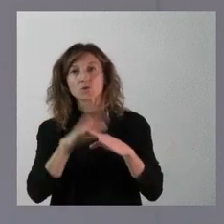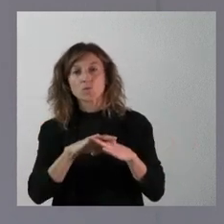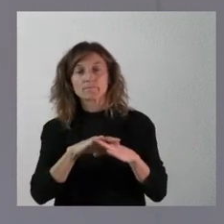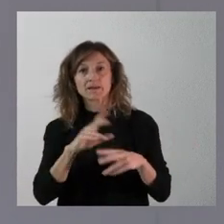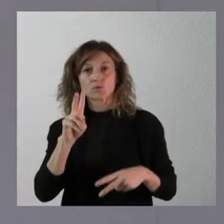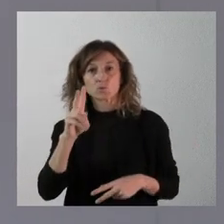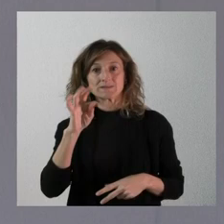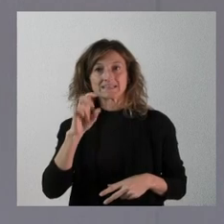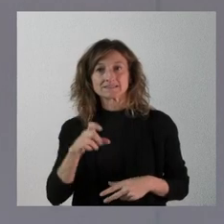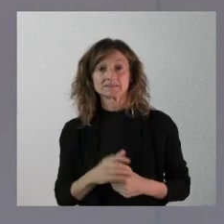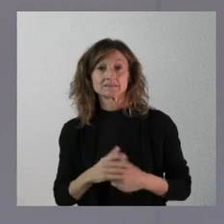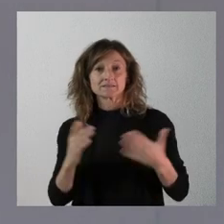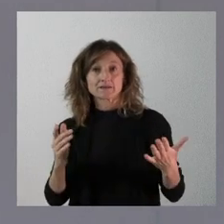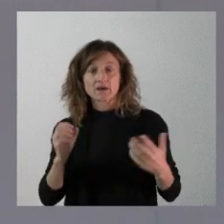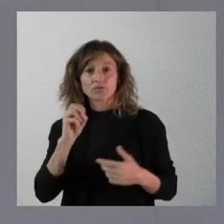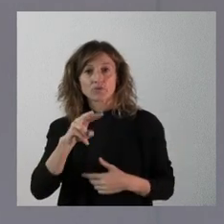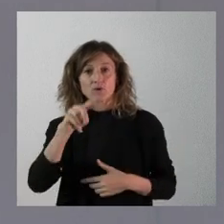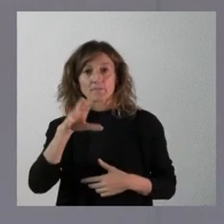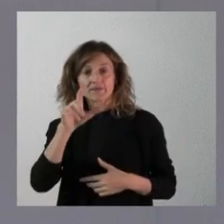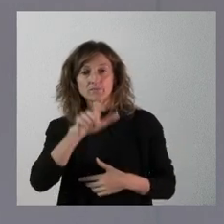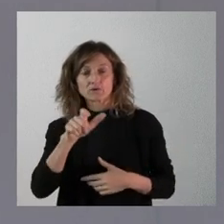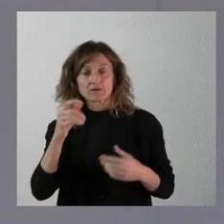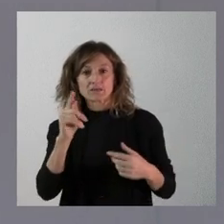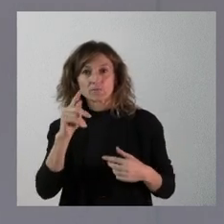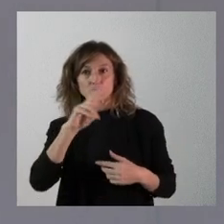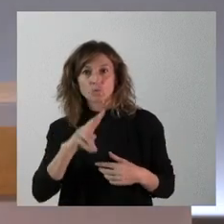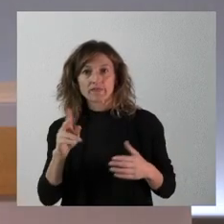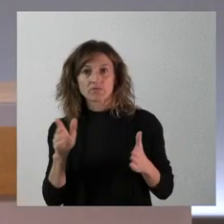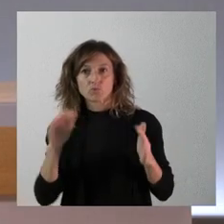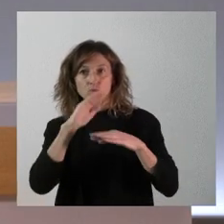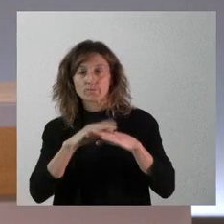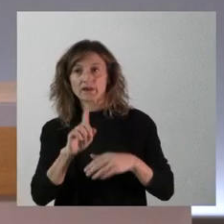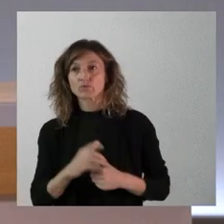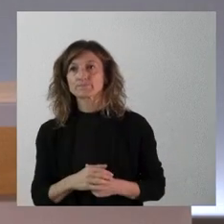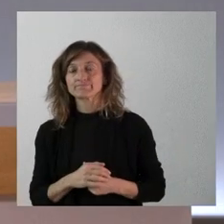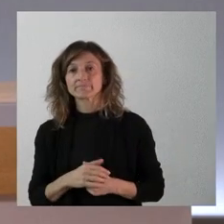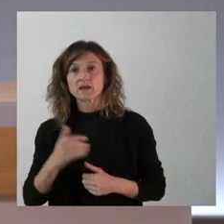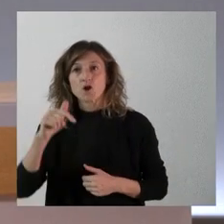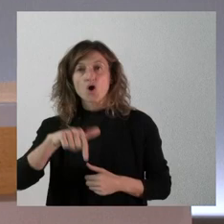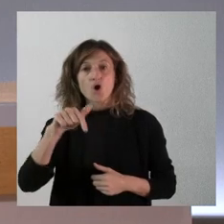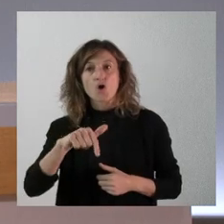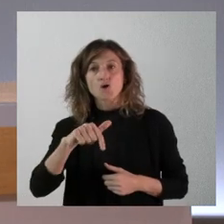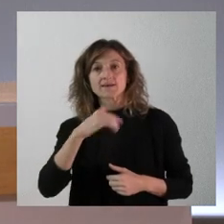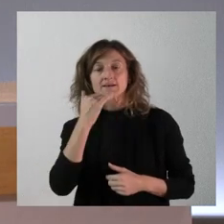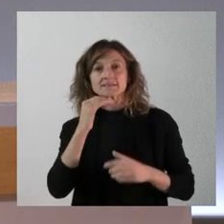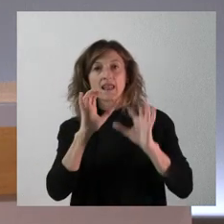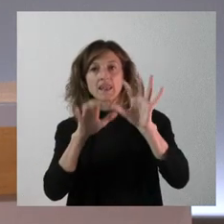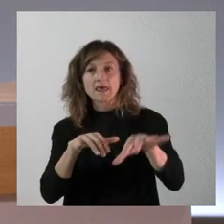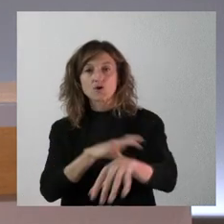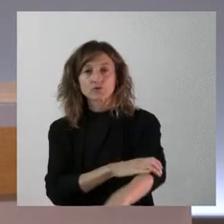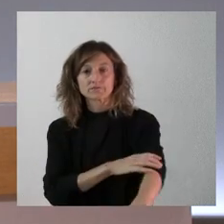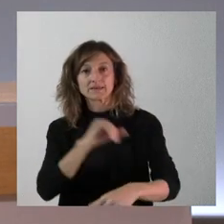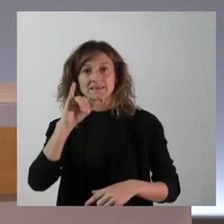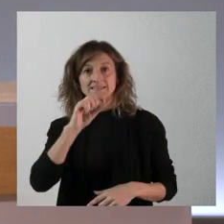lu3 la existencia de menos de 12,5 habitantes kilómetro cuadrado y cerramos hoy en León con Elizabeth